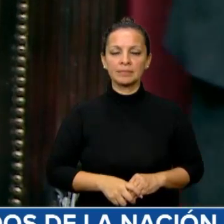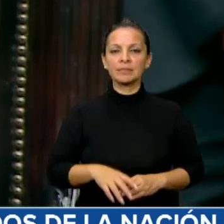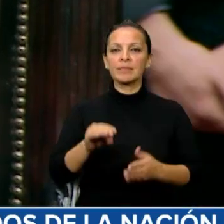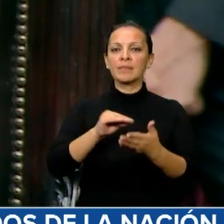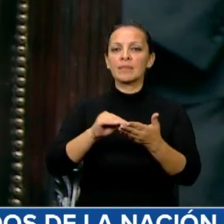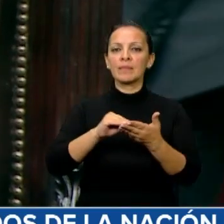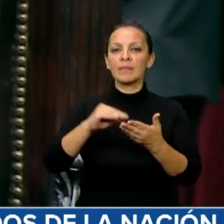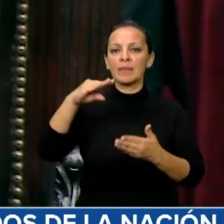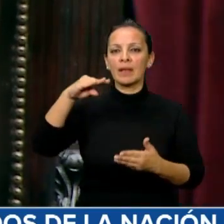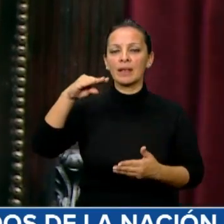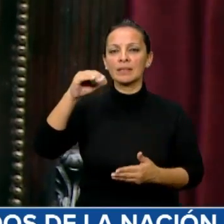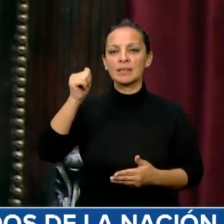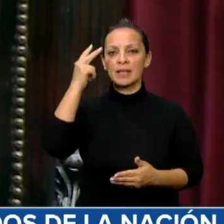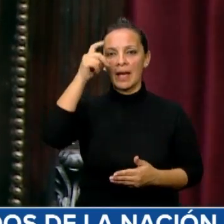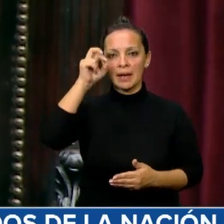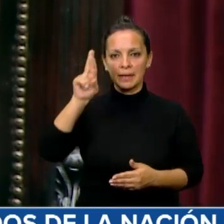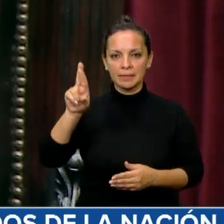Diputada Chaer.